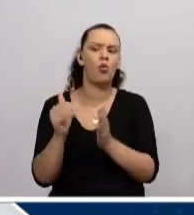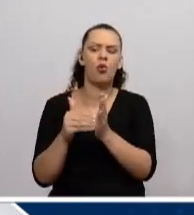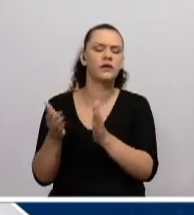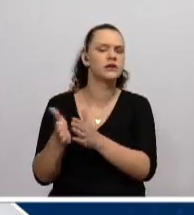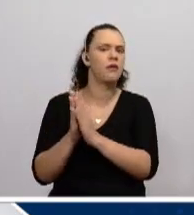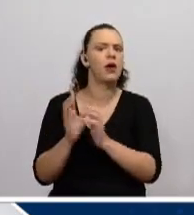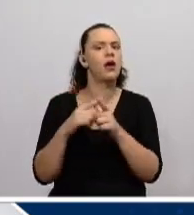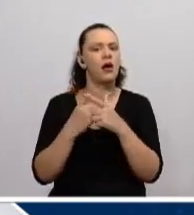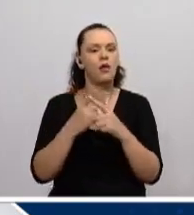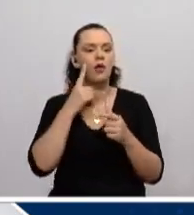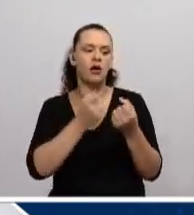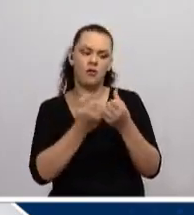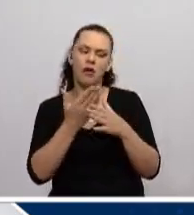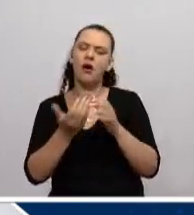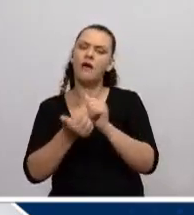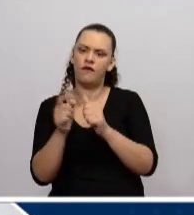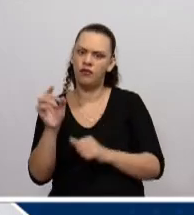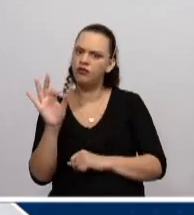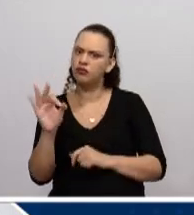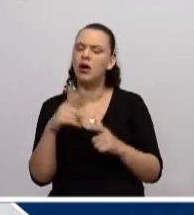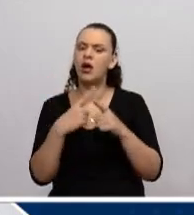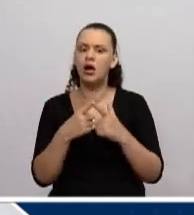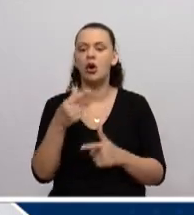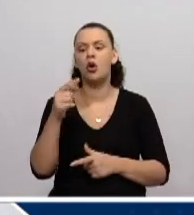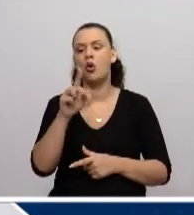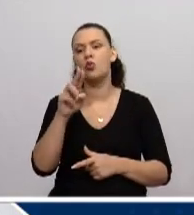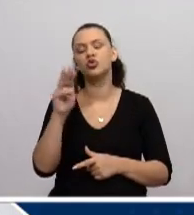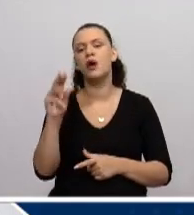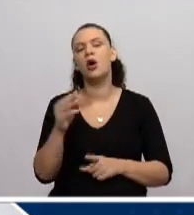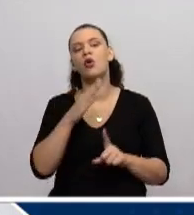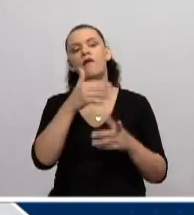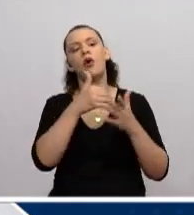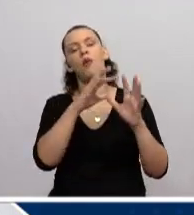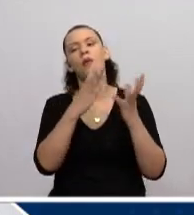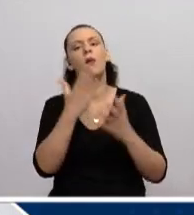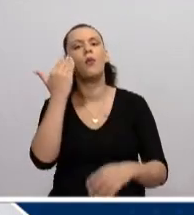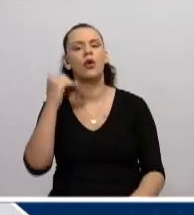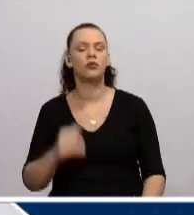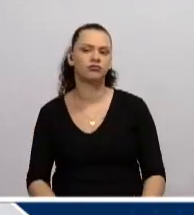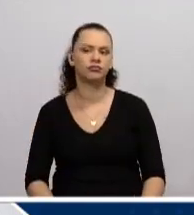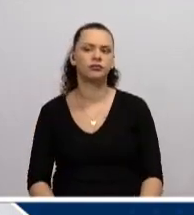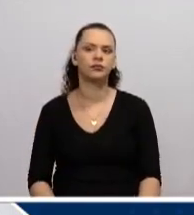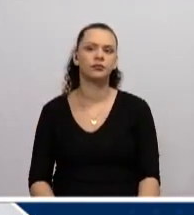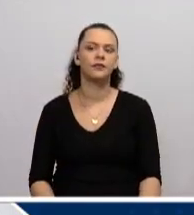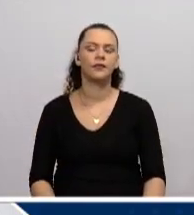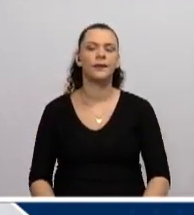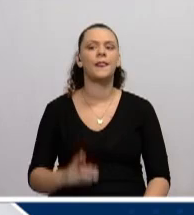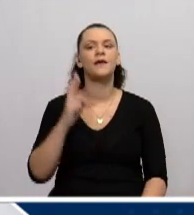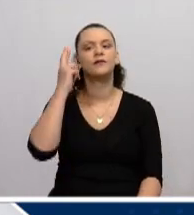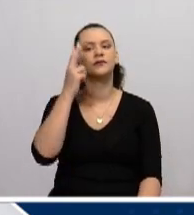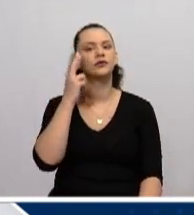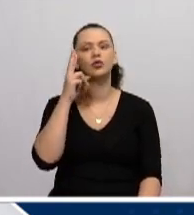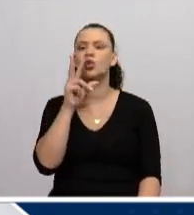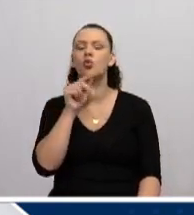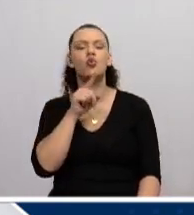siendo respaldado por la parte futbolística Entonces yo llego a creer que Guzmán no fue a la Copa Mundial por razones que